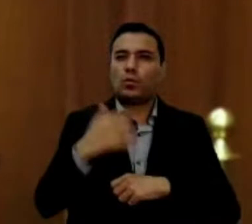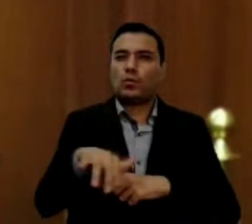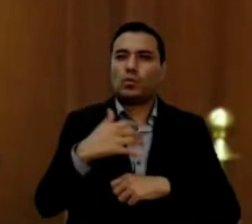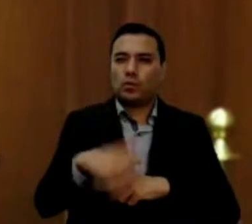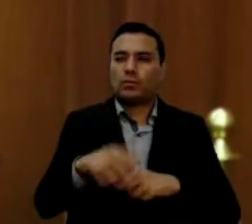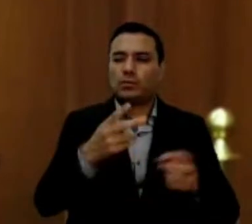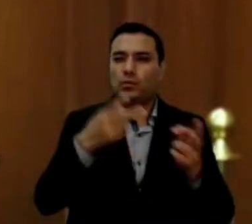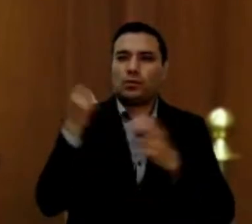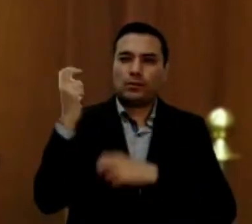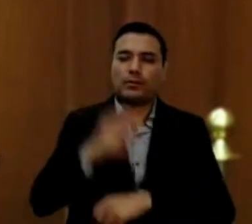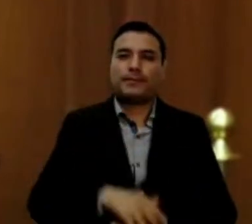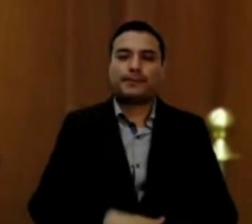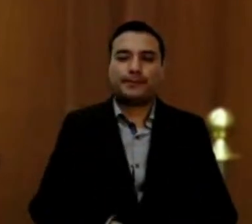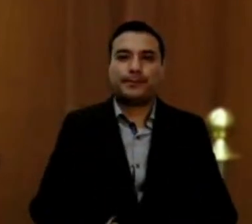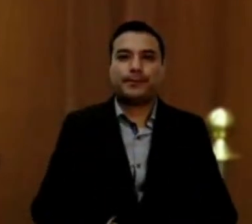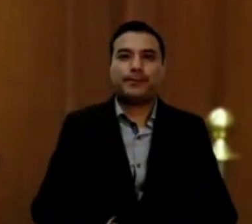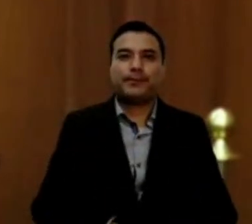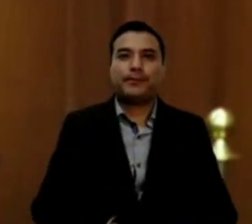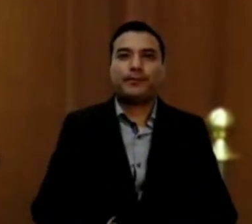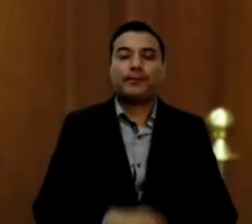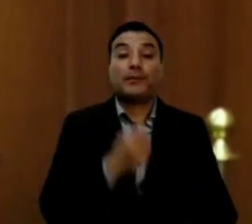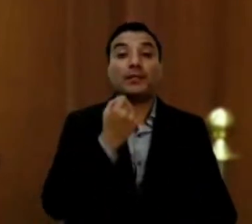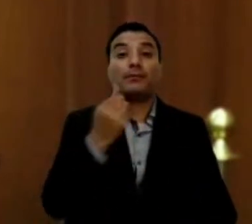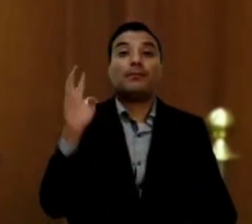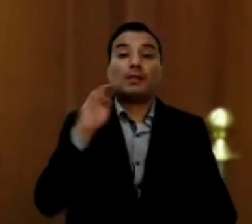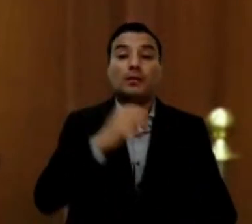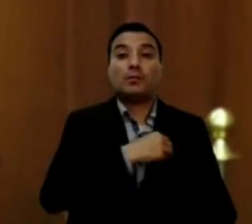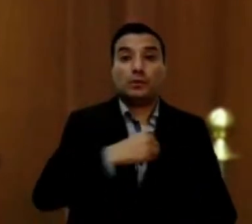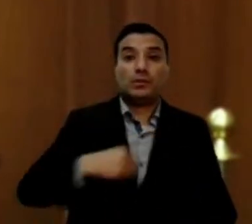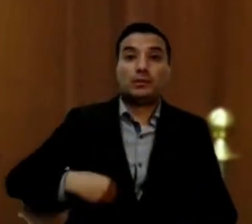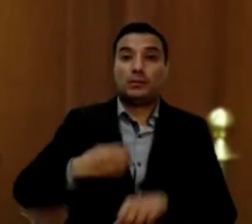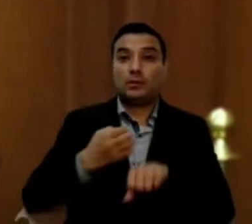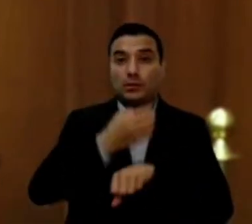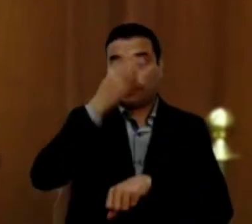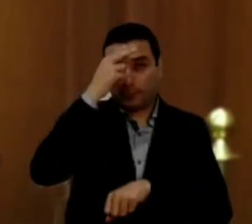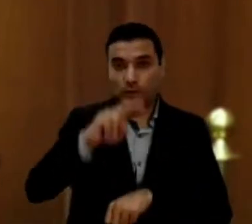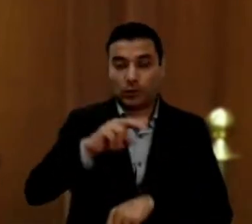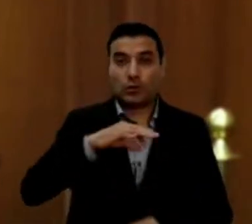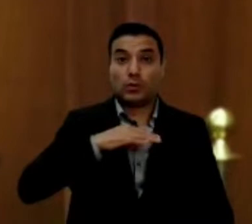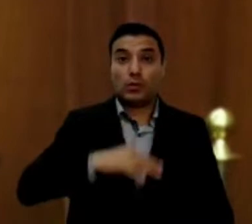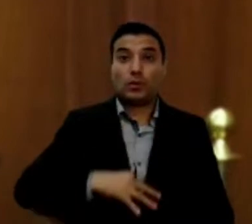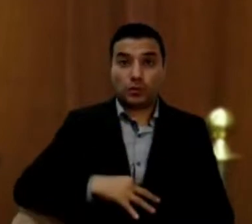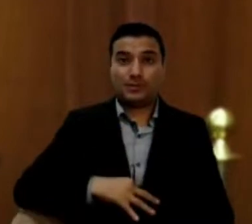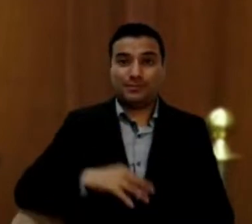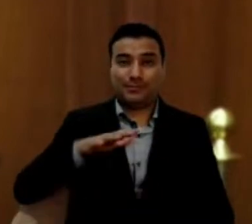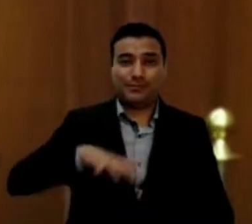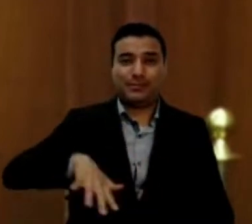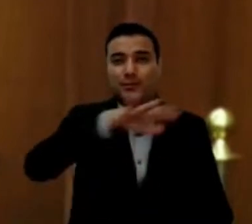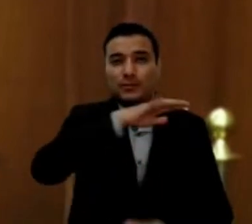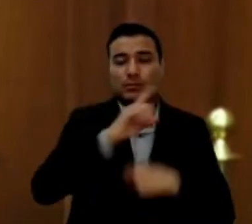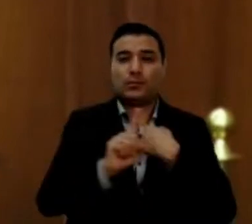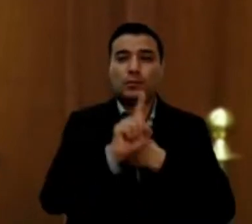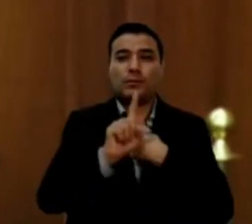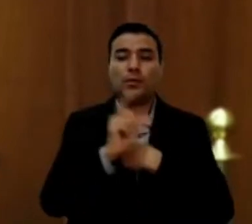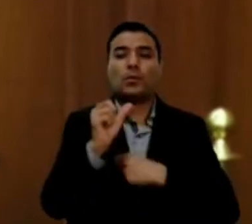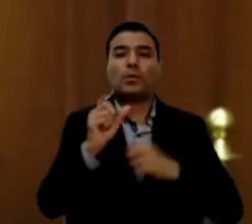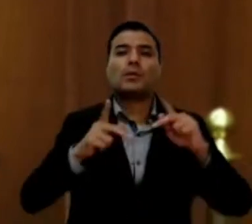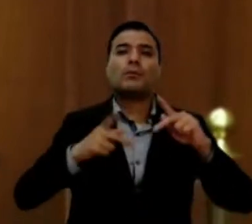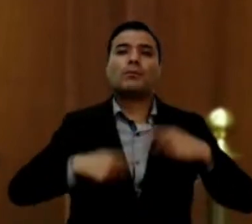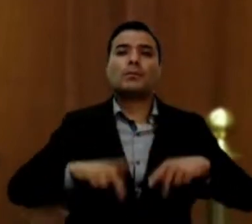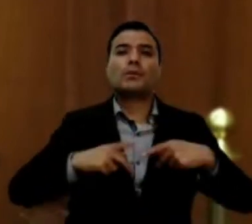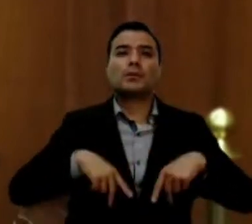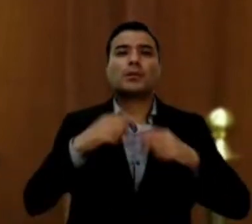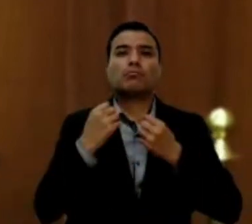robo en varios municipios de la zona metropolitana del Valle de Toluca y del Valle de México. Cuando los usuarios acuden a las